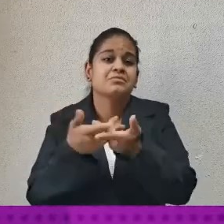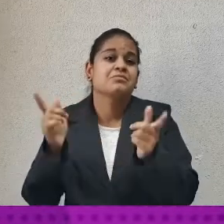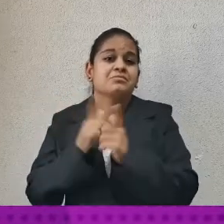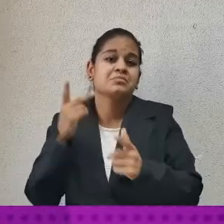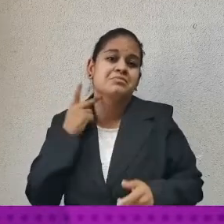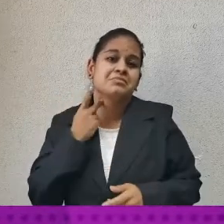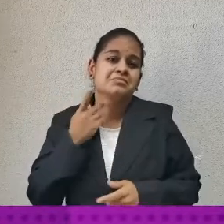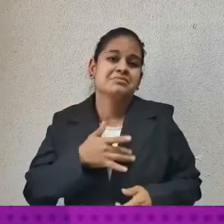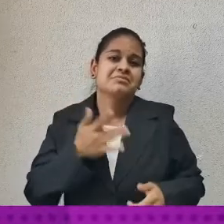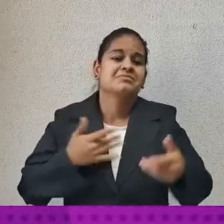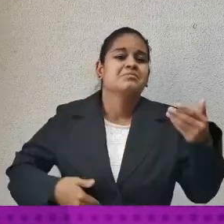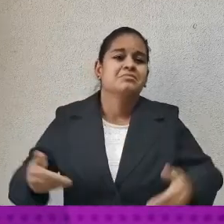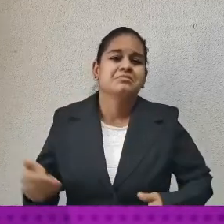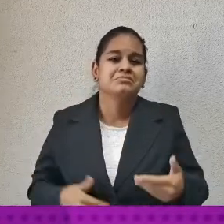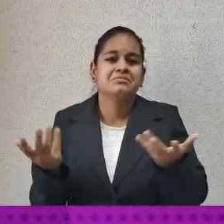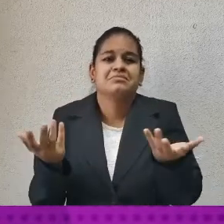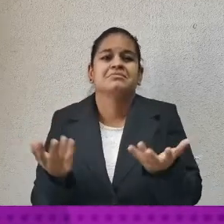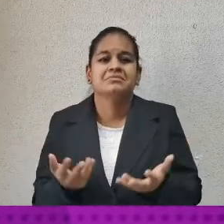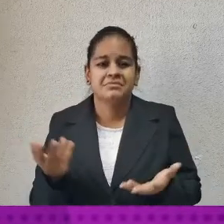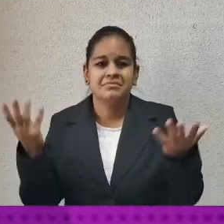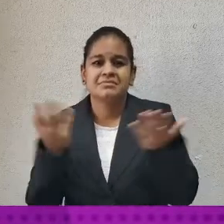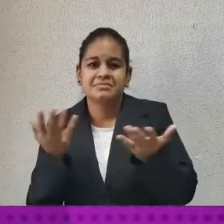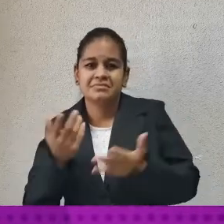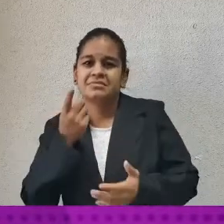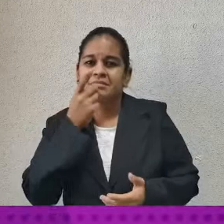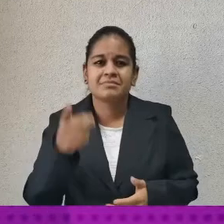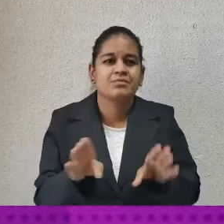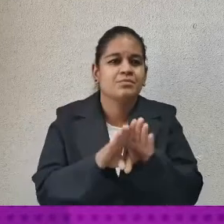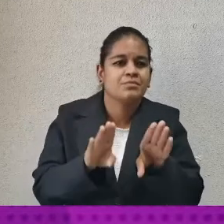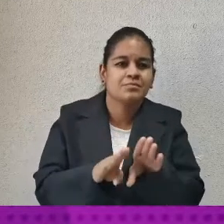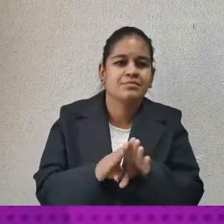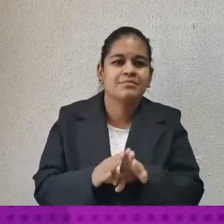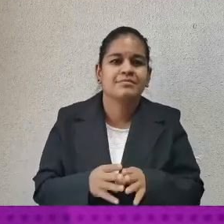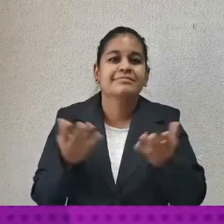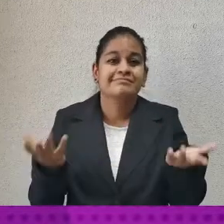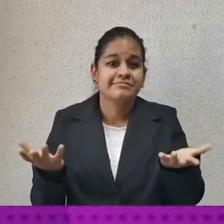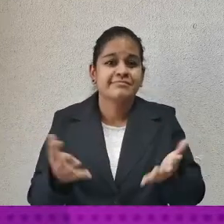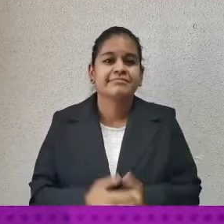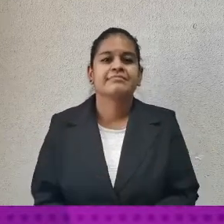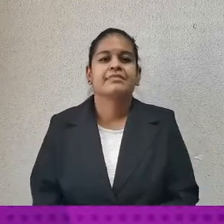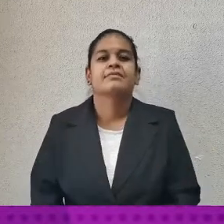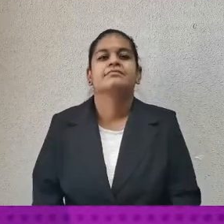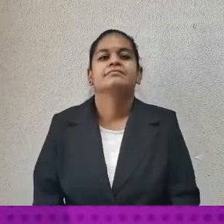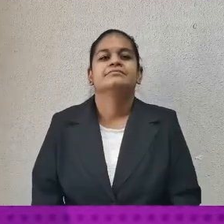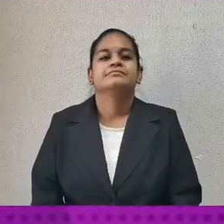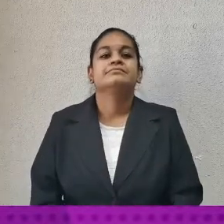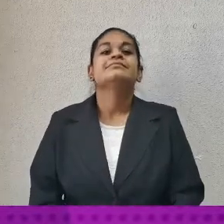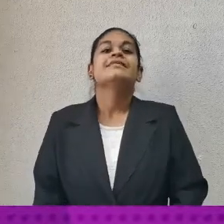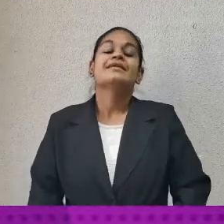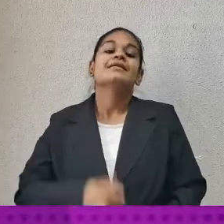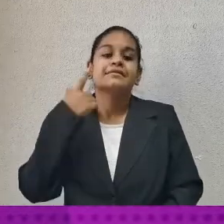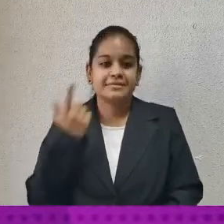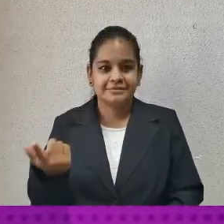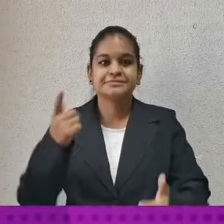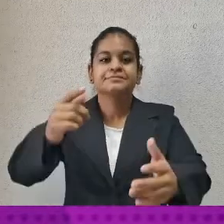o un partido político para que empiece a funcionar y a operar eso que acaba de comentar ahorita, consejero? Comentarles a todas y a todos que